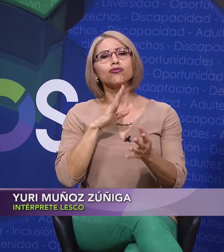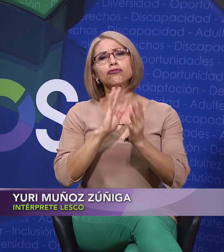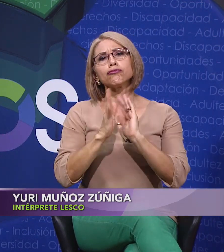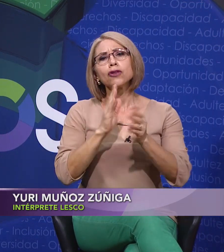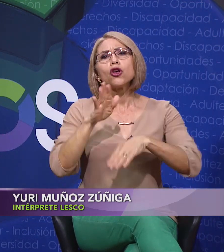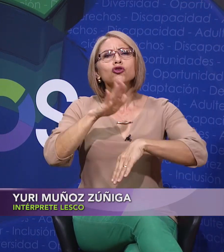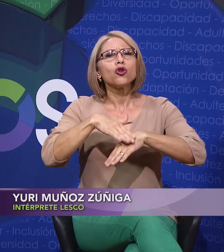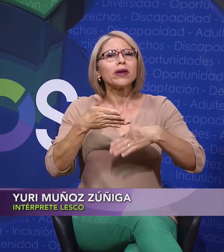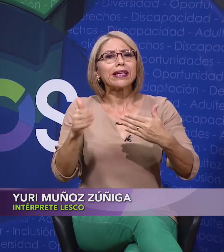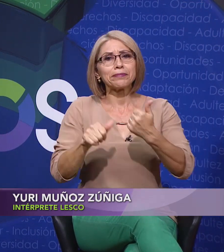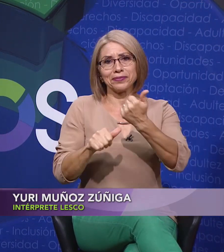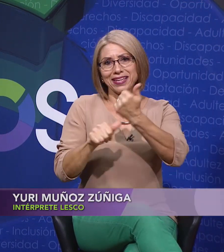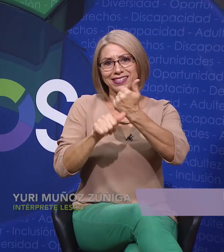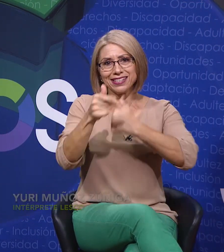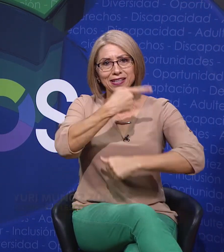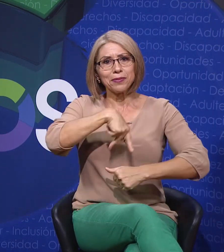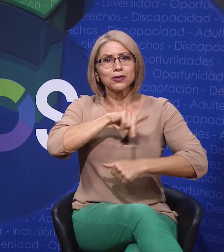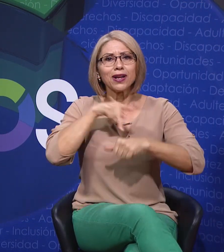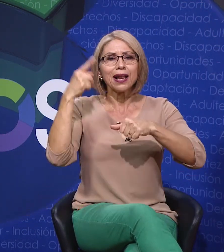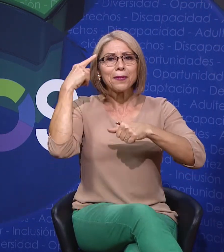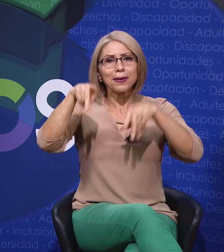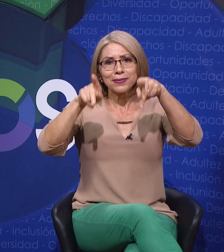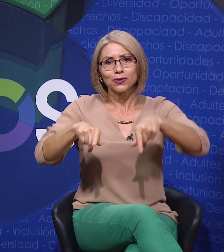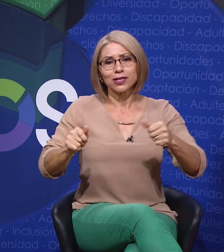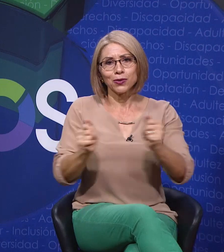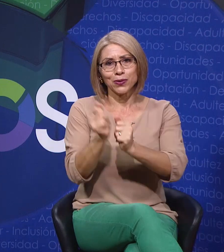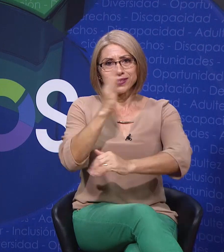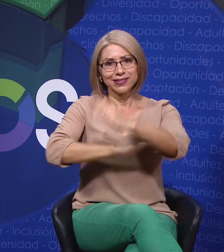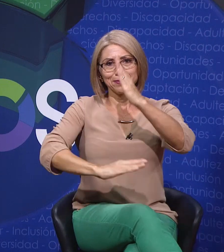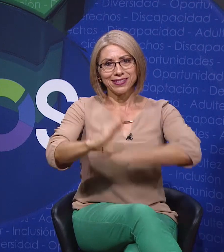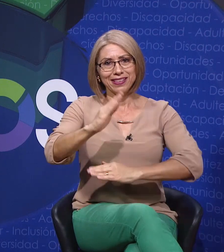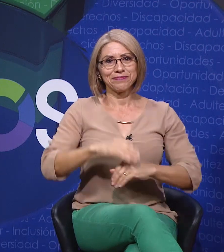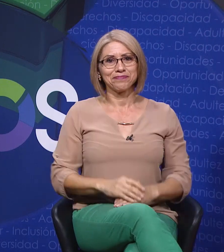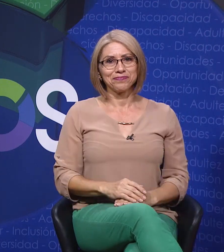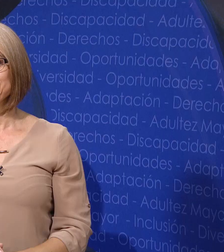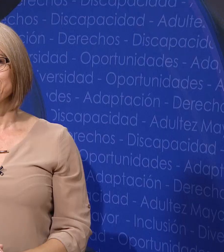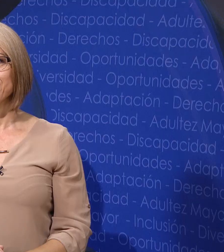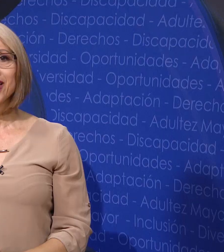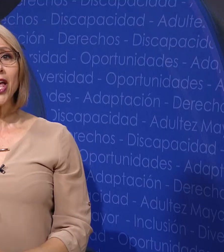conversando sobre la asistencia personal para personas con discapacidad.